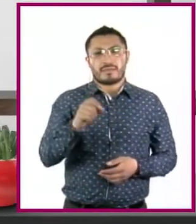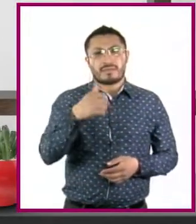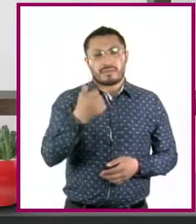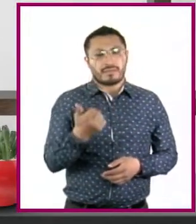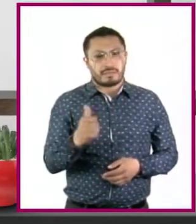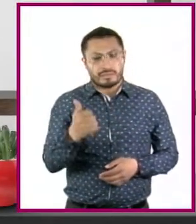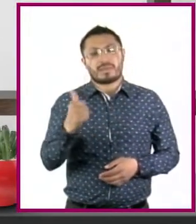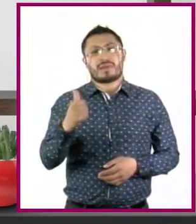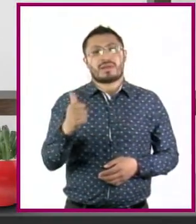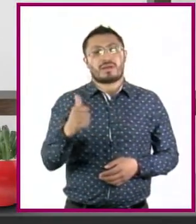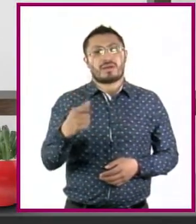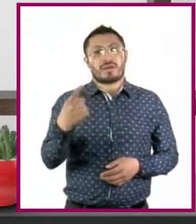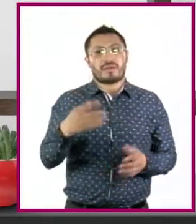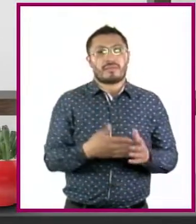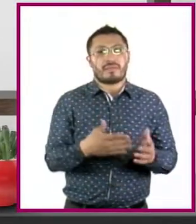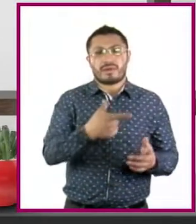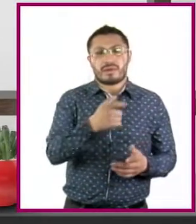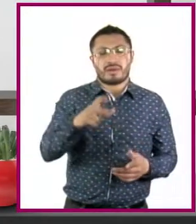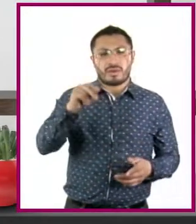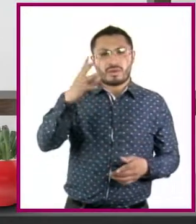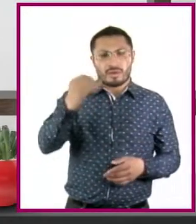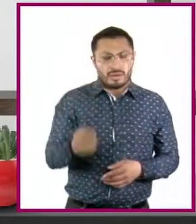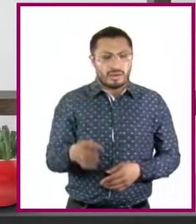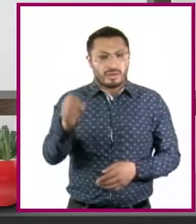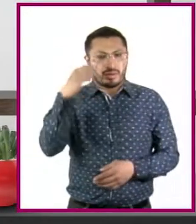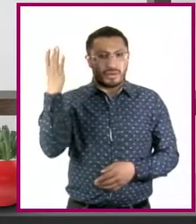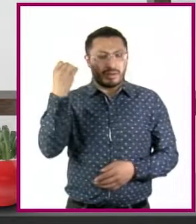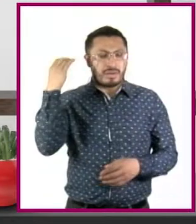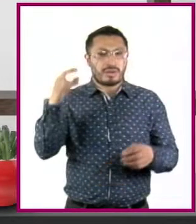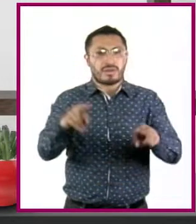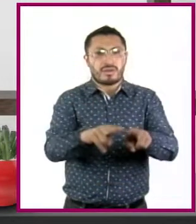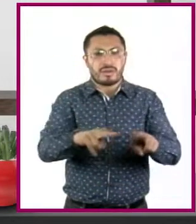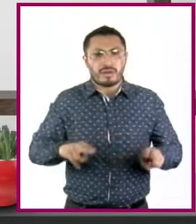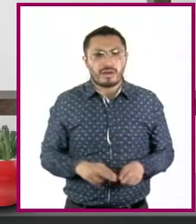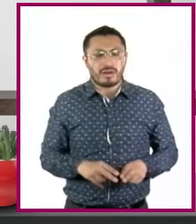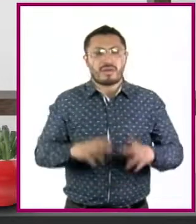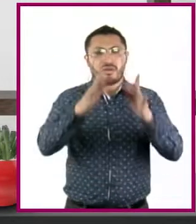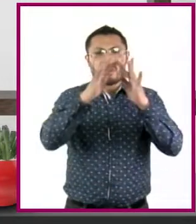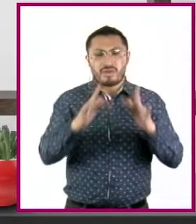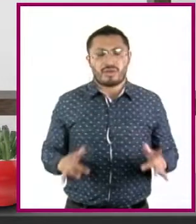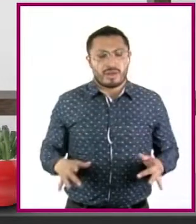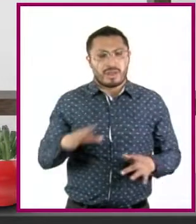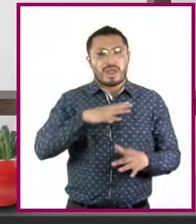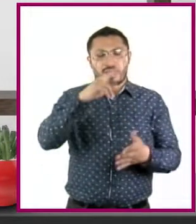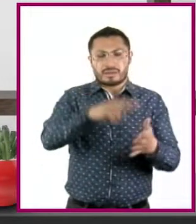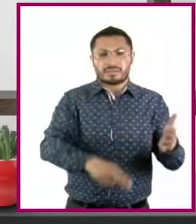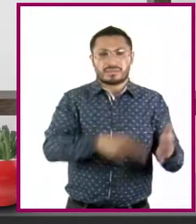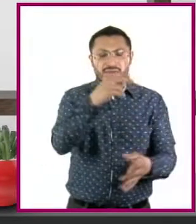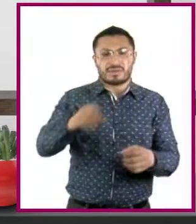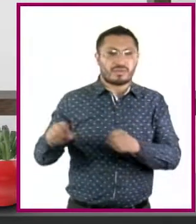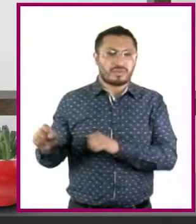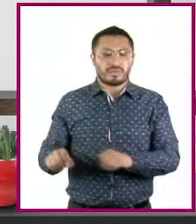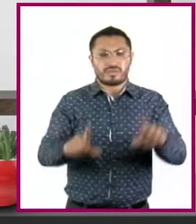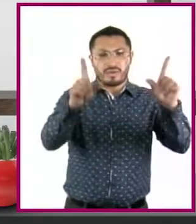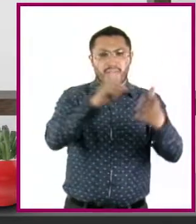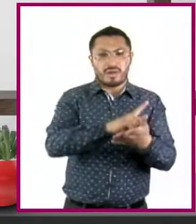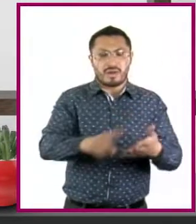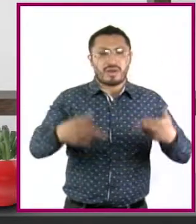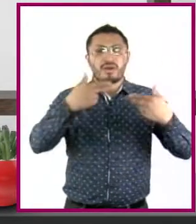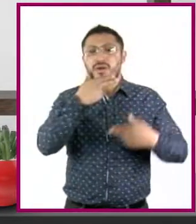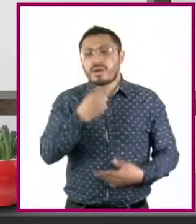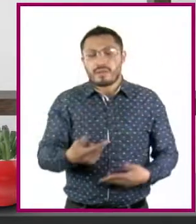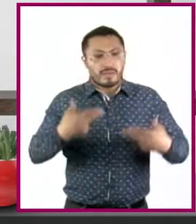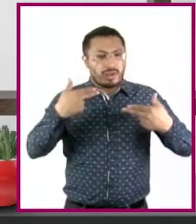de 1789, la Asamblea Nacional Constituyente Francesa aprobó la Declaración de los Derechos del Hombre y del